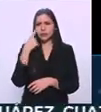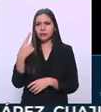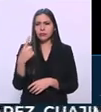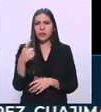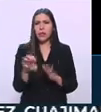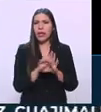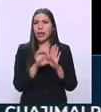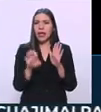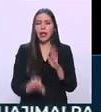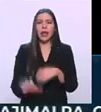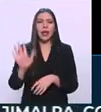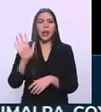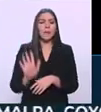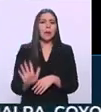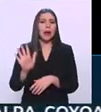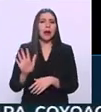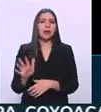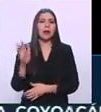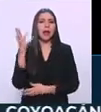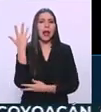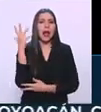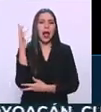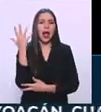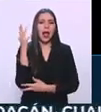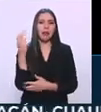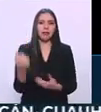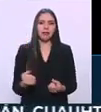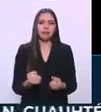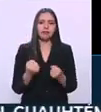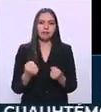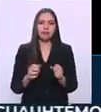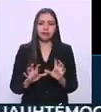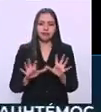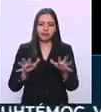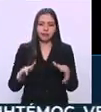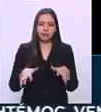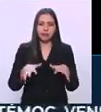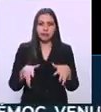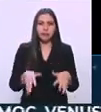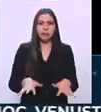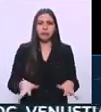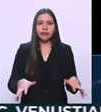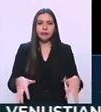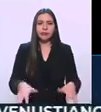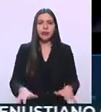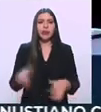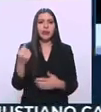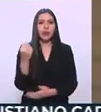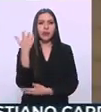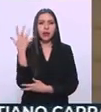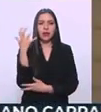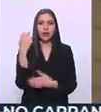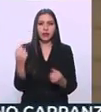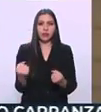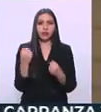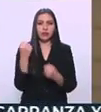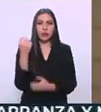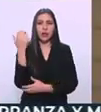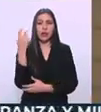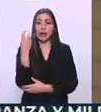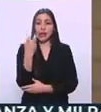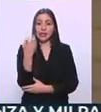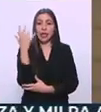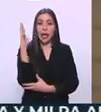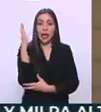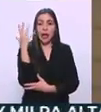bien enraizado en las condiciones de un país particular y también la pertinencia cultural, este árbol